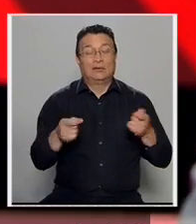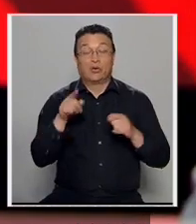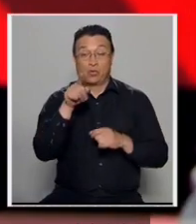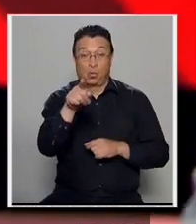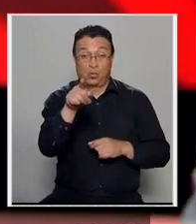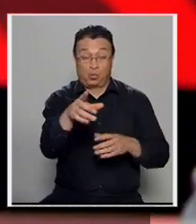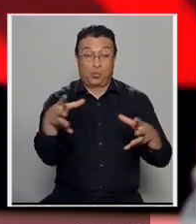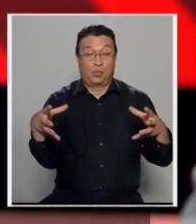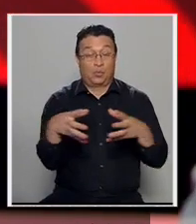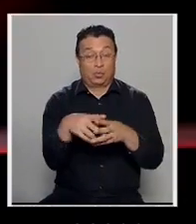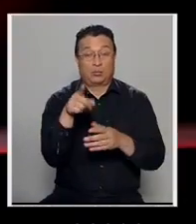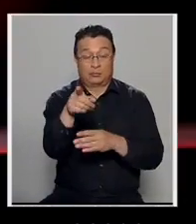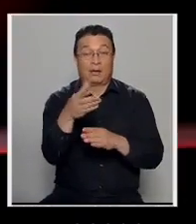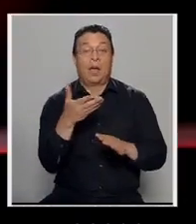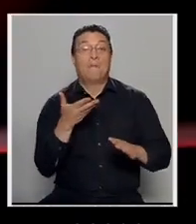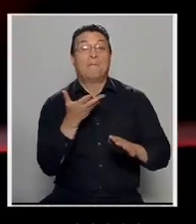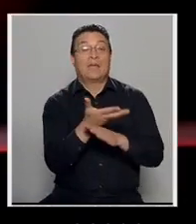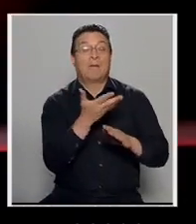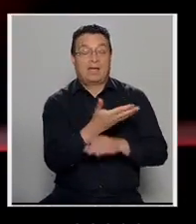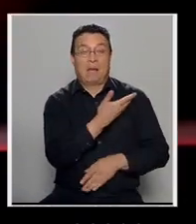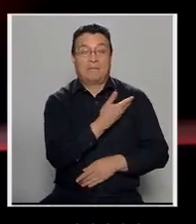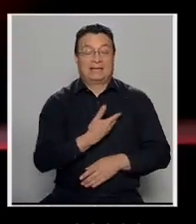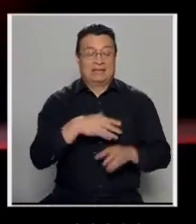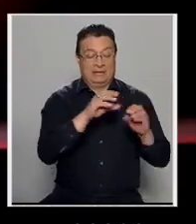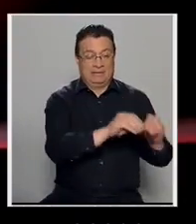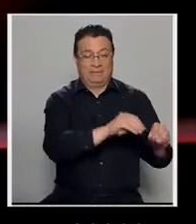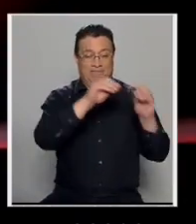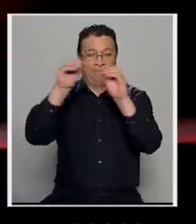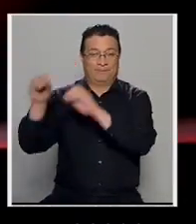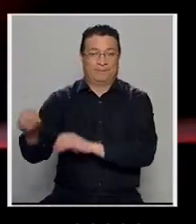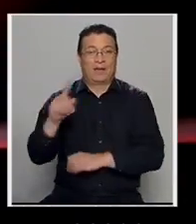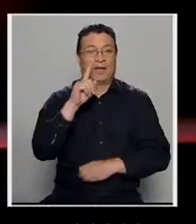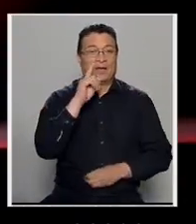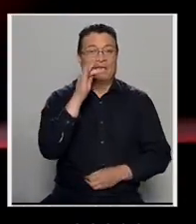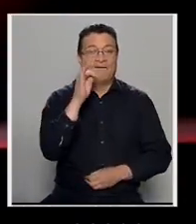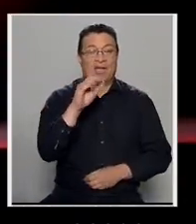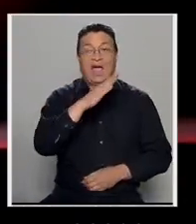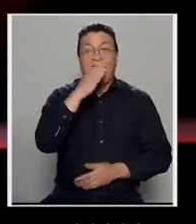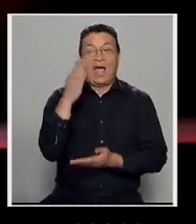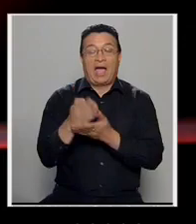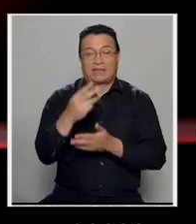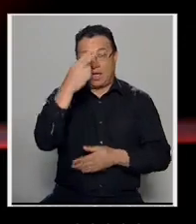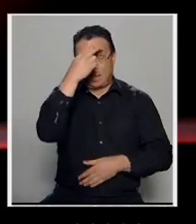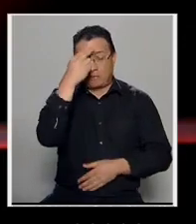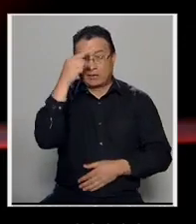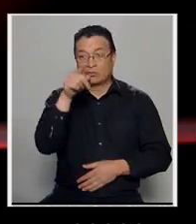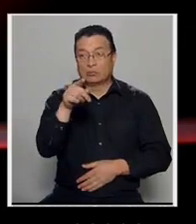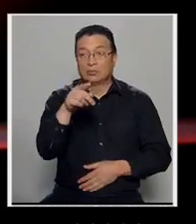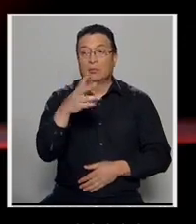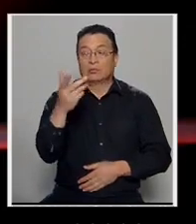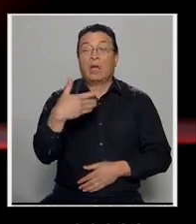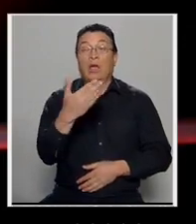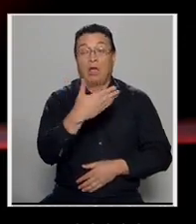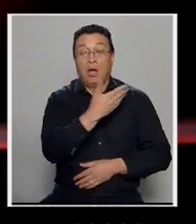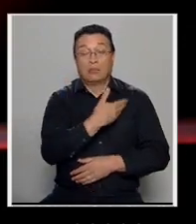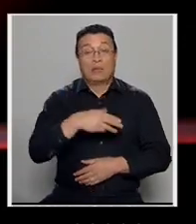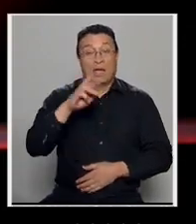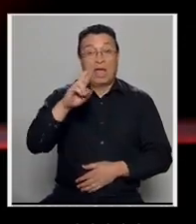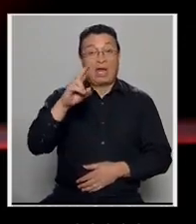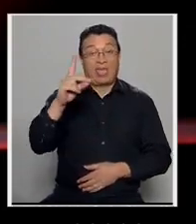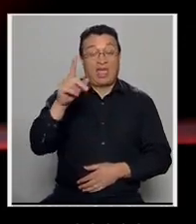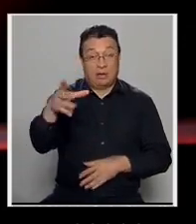sector están pidiendo al presidente que extienda el IFE hasta marzo. ¿Quién de mi sector? Catalina Pérez, por ejemplo, presidenta de Revolución